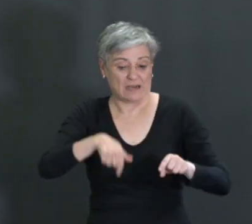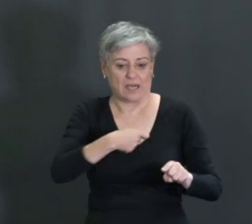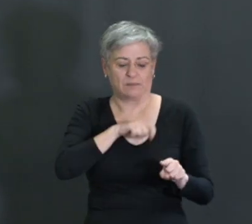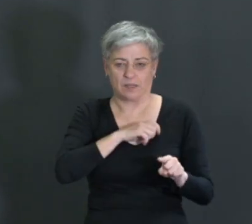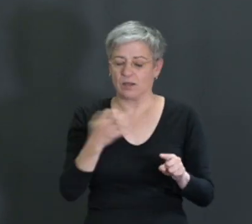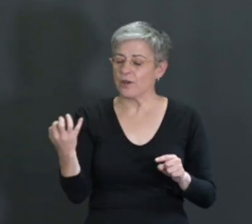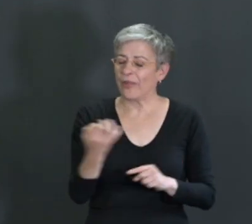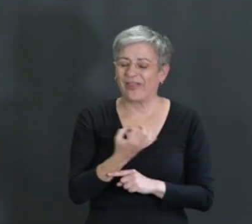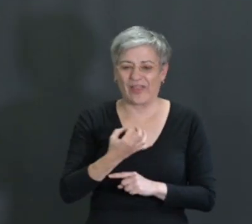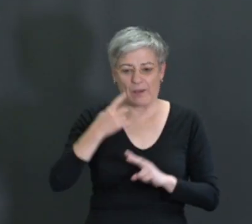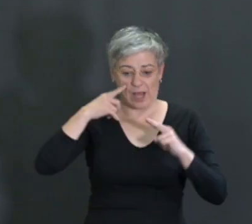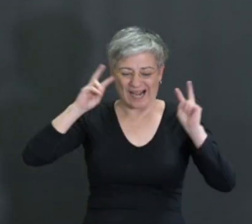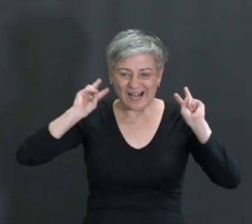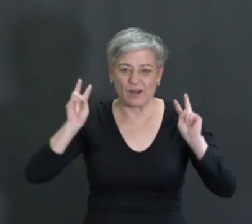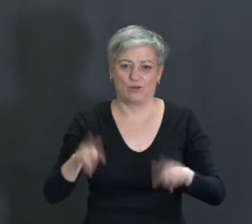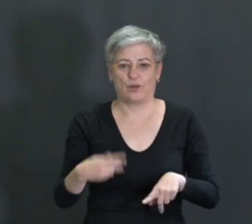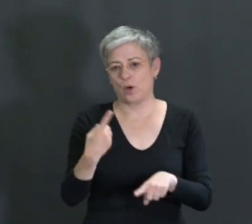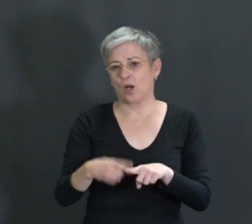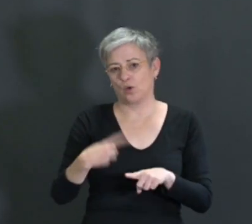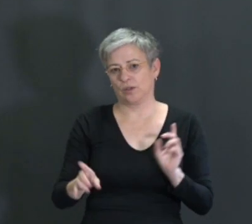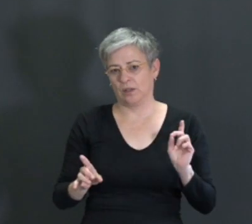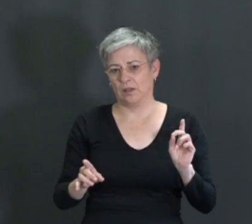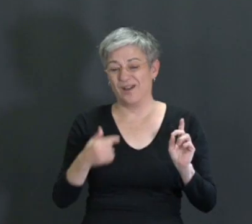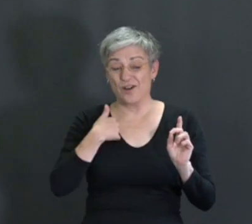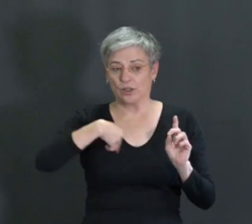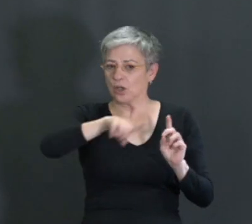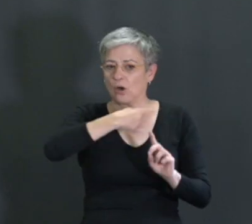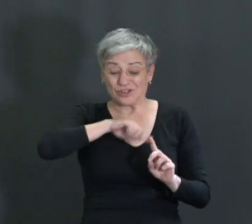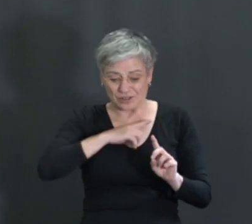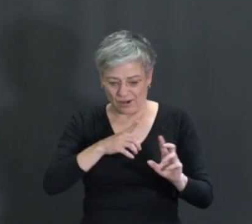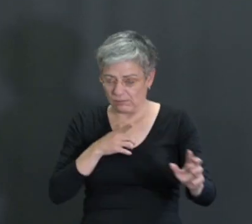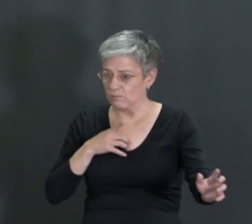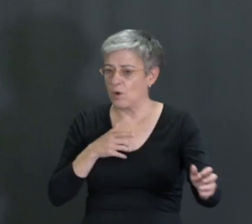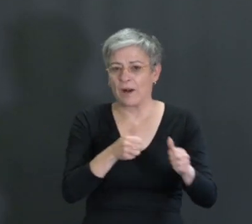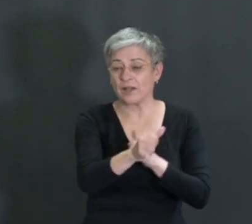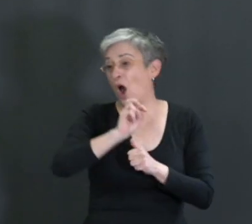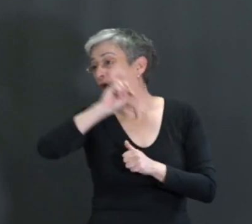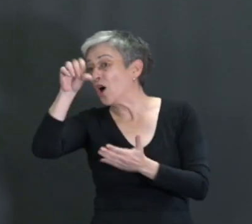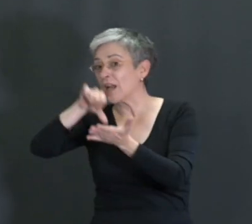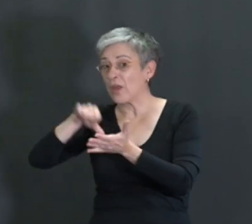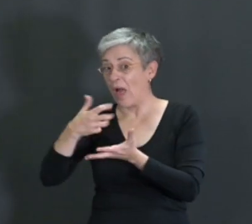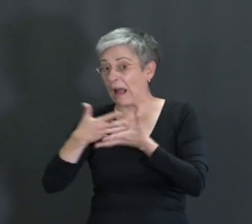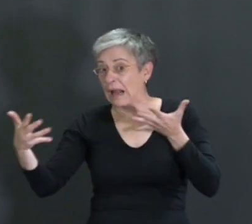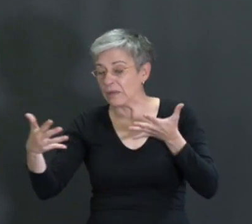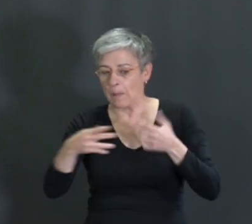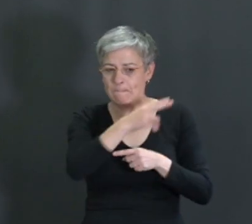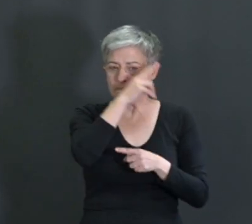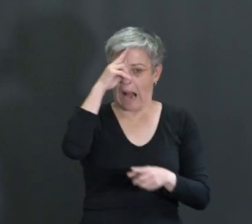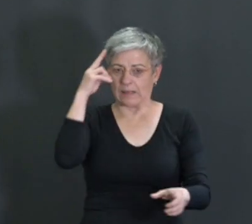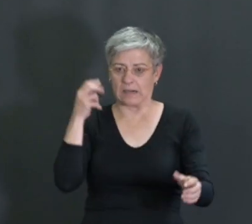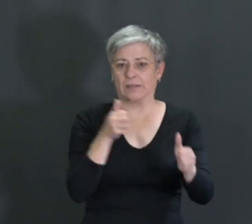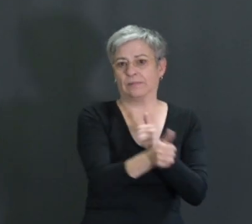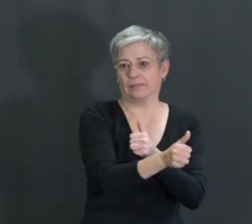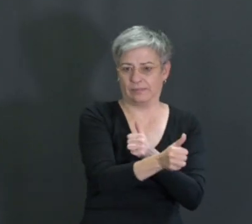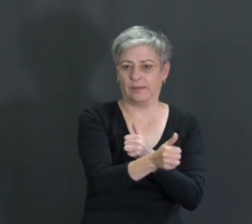yo desde fuera veo que estamos muy por delante de otras grandes ciudades, ¿no? Madrid, pues sí va a